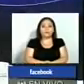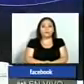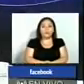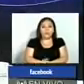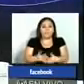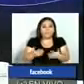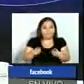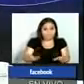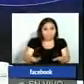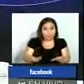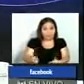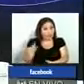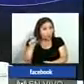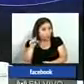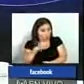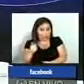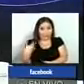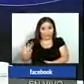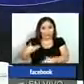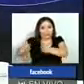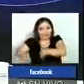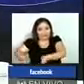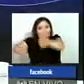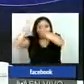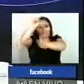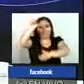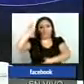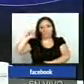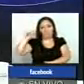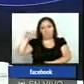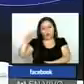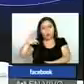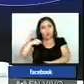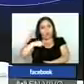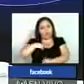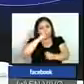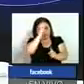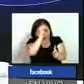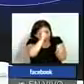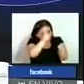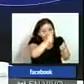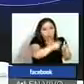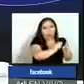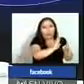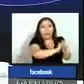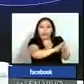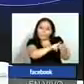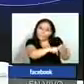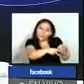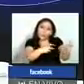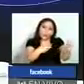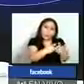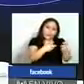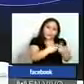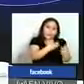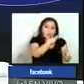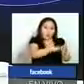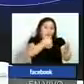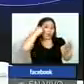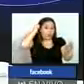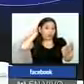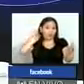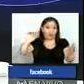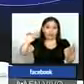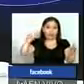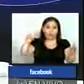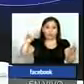Y hoy como Red Salvadoreña de Medios hacemos un homenaje a nuestro amigo y compañero Eduardo Navas que se adelantó en